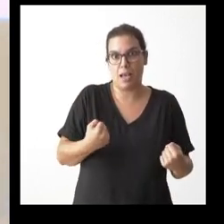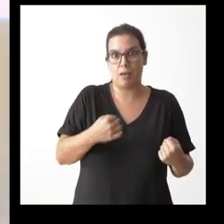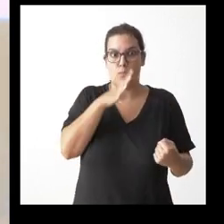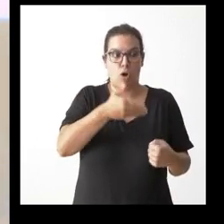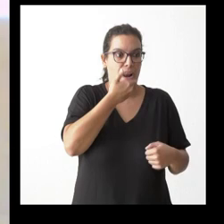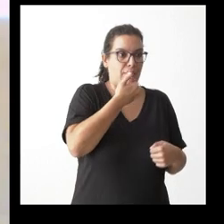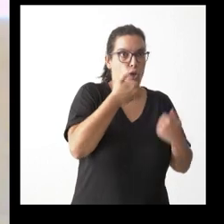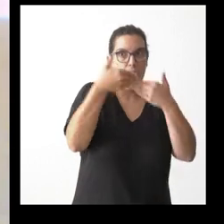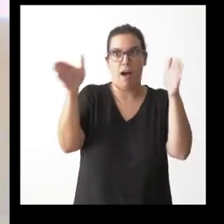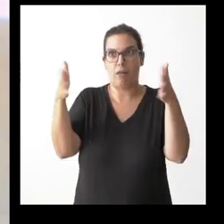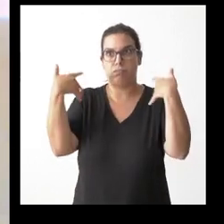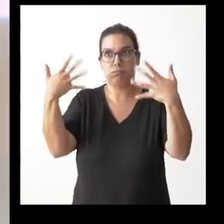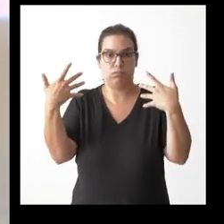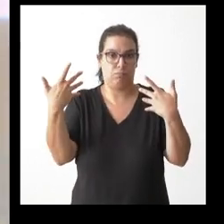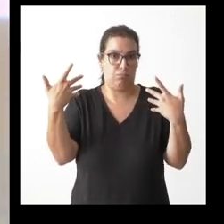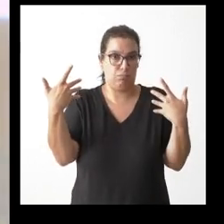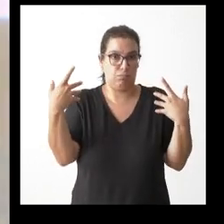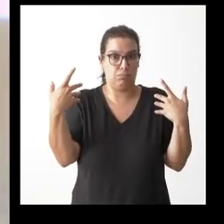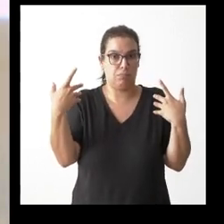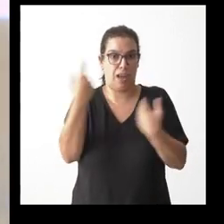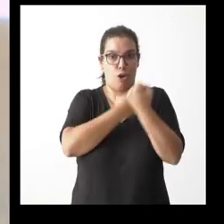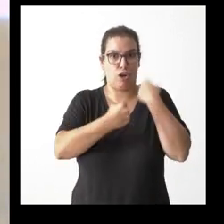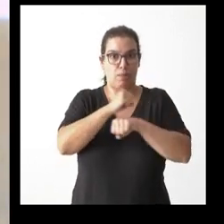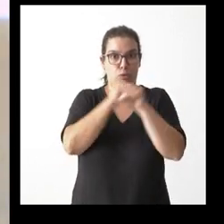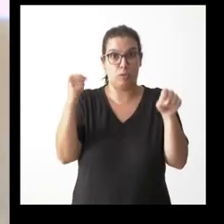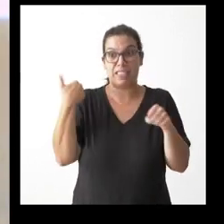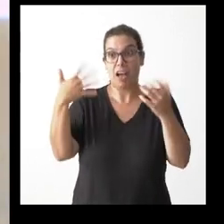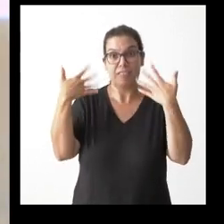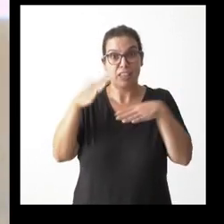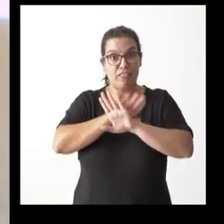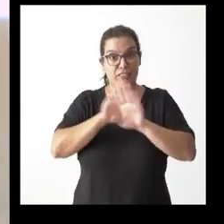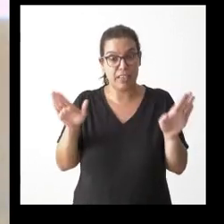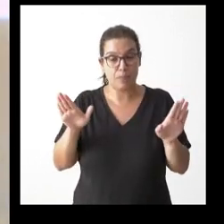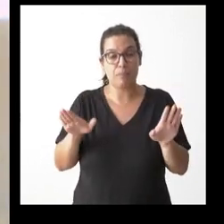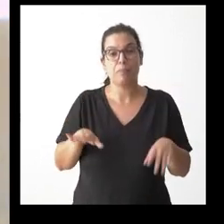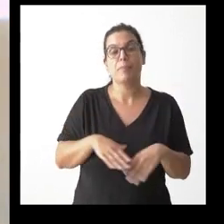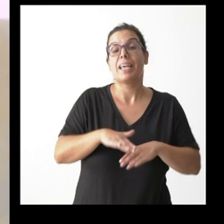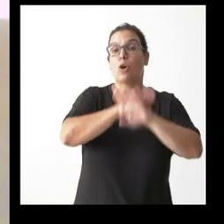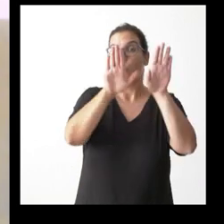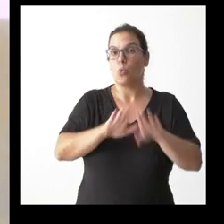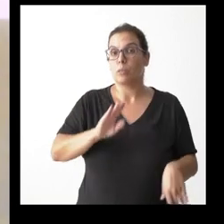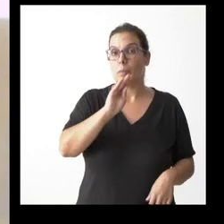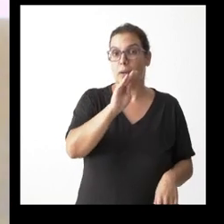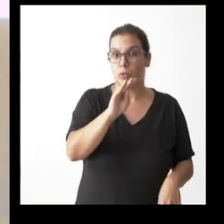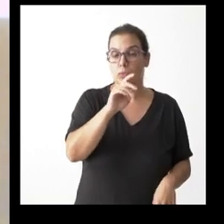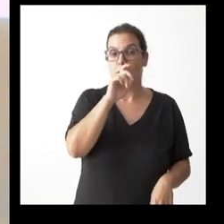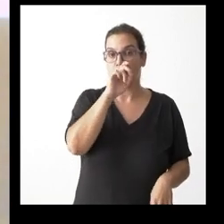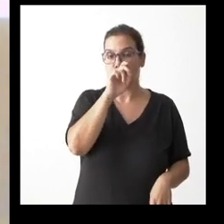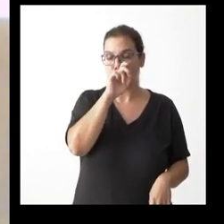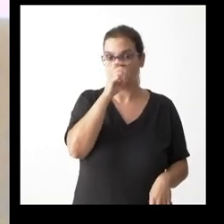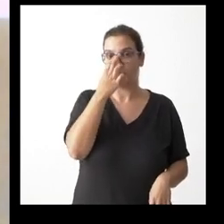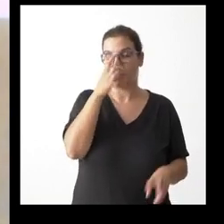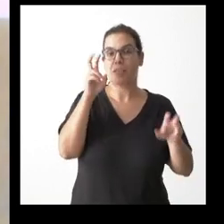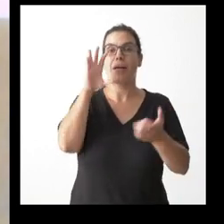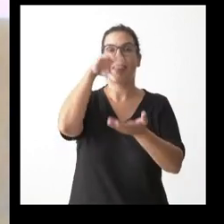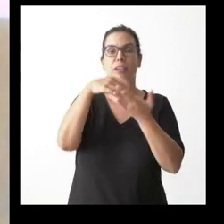iba en contra del ahorro energético, si se va a dejar de hacer este invierno. Y la última es en referencia al centro de salud de